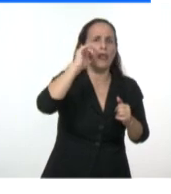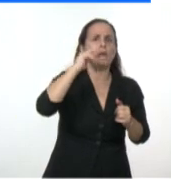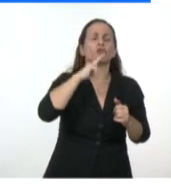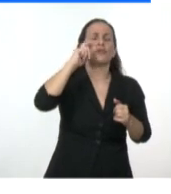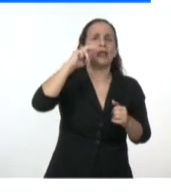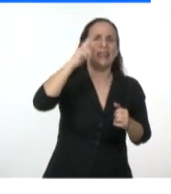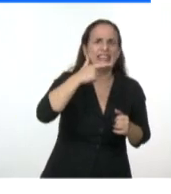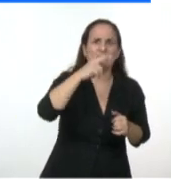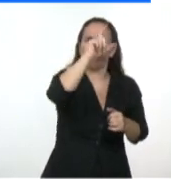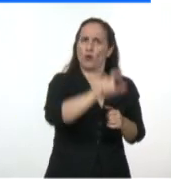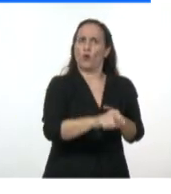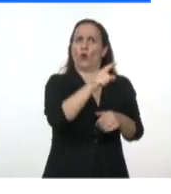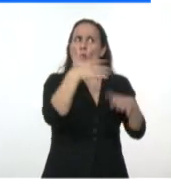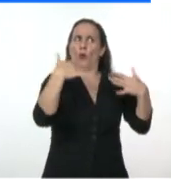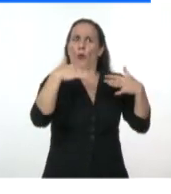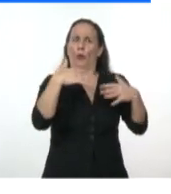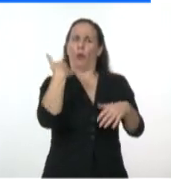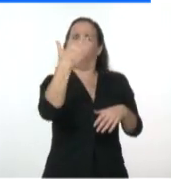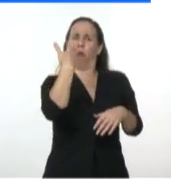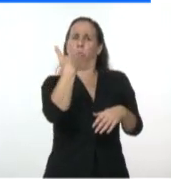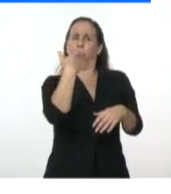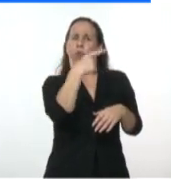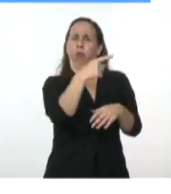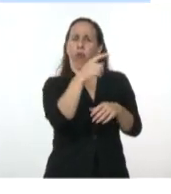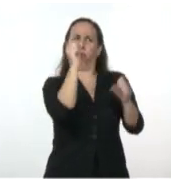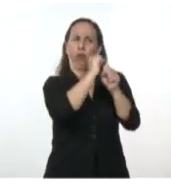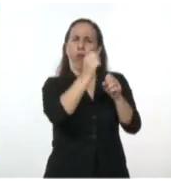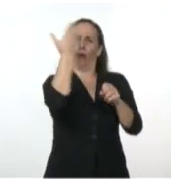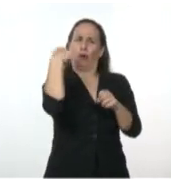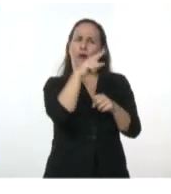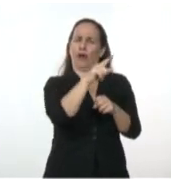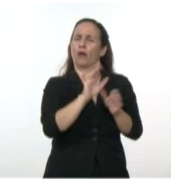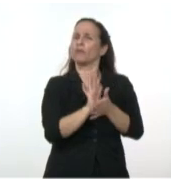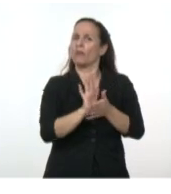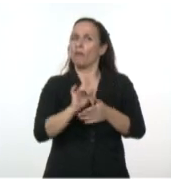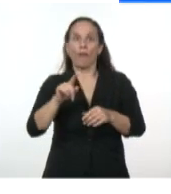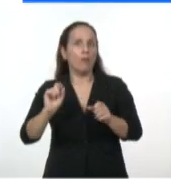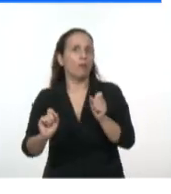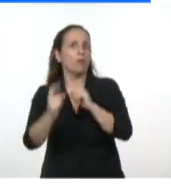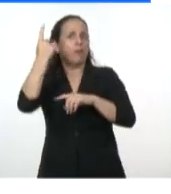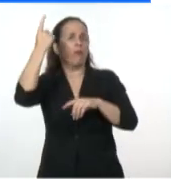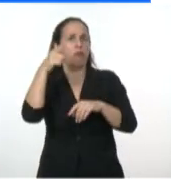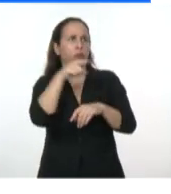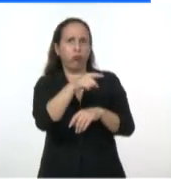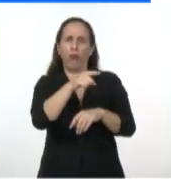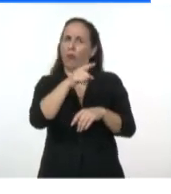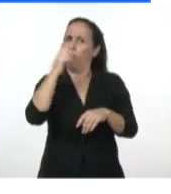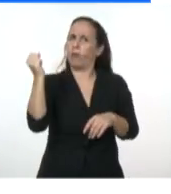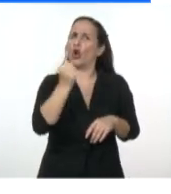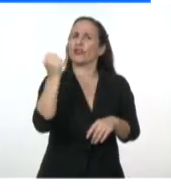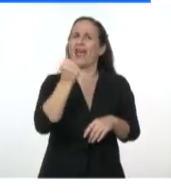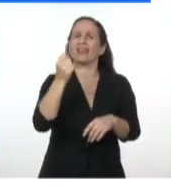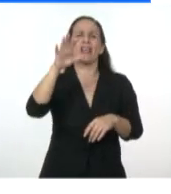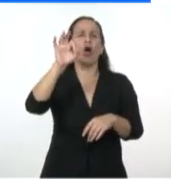Demóstenes, uno de los grandes oradores griegos de la historia. Uno de los primeros en descubrir la importancia que tiene la